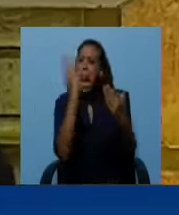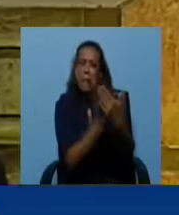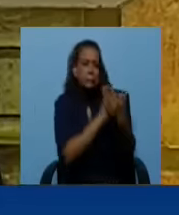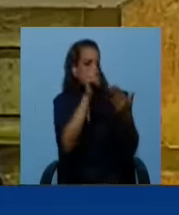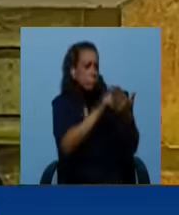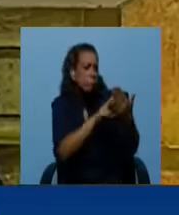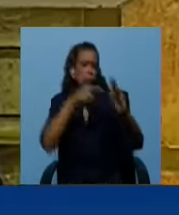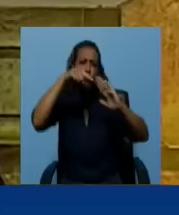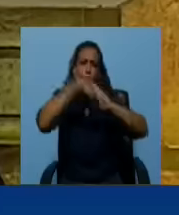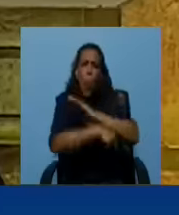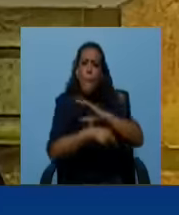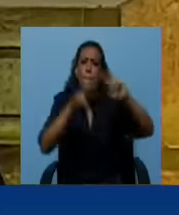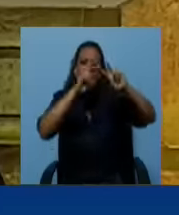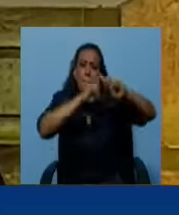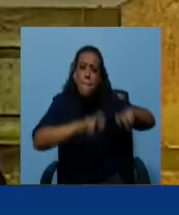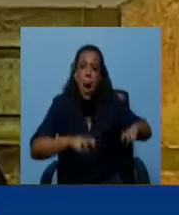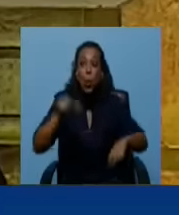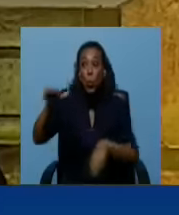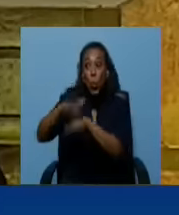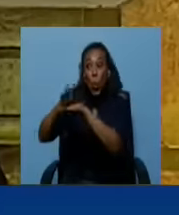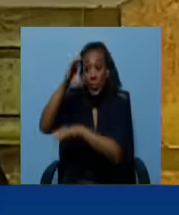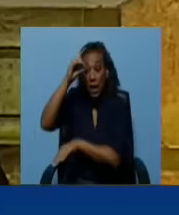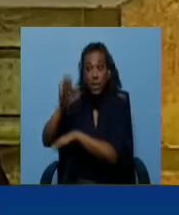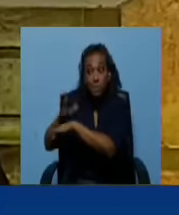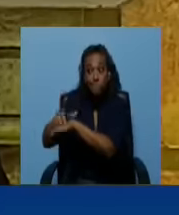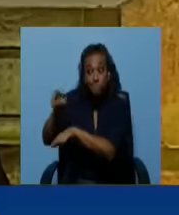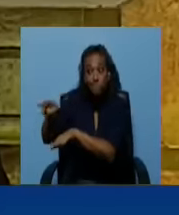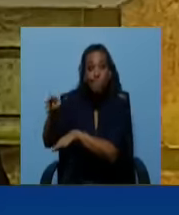a fondo, doctora Delcy Rodríguez,